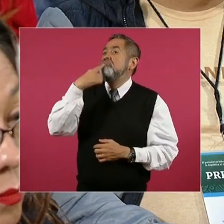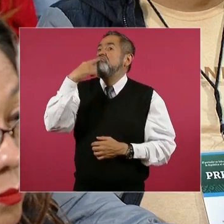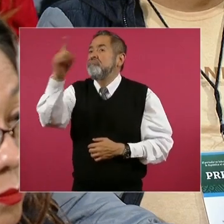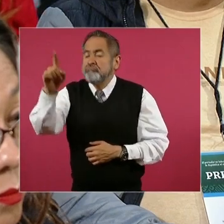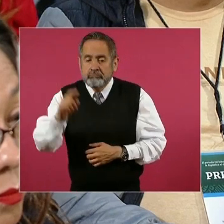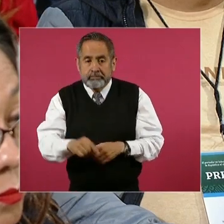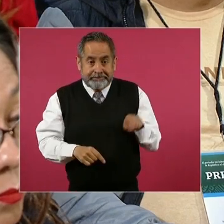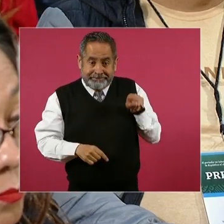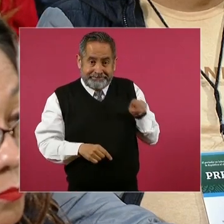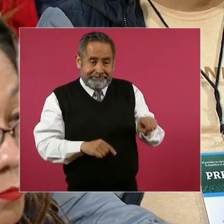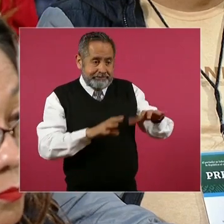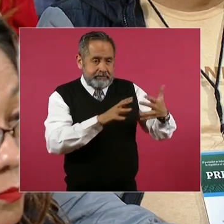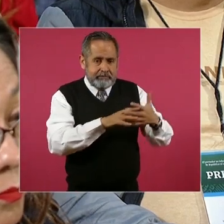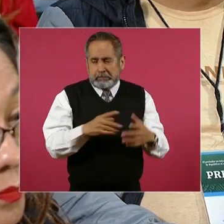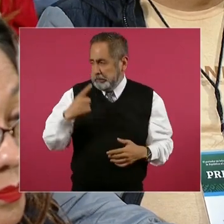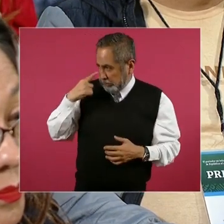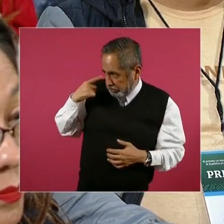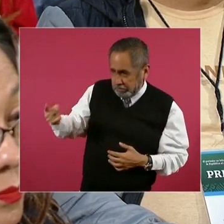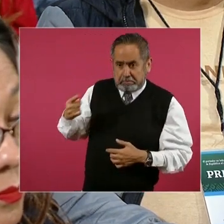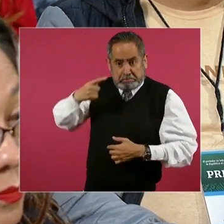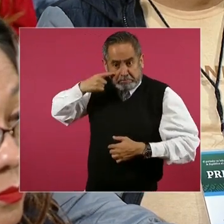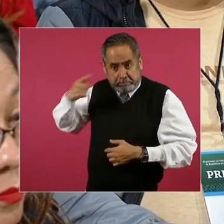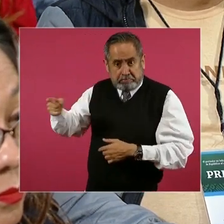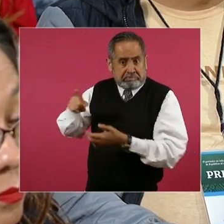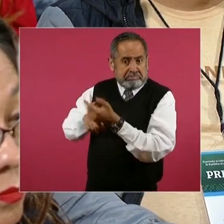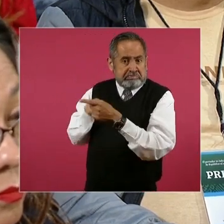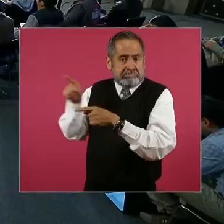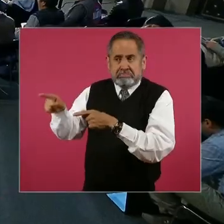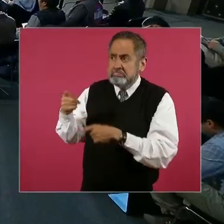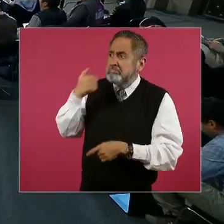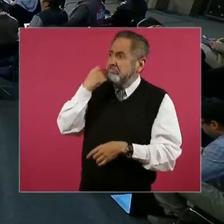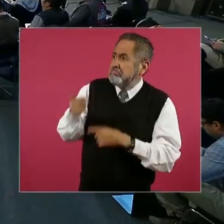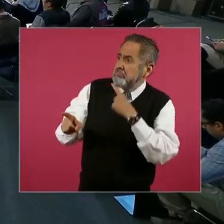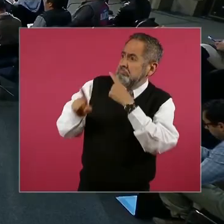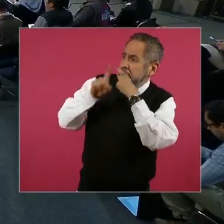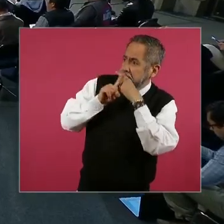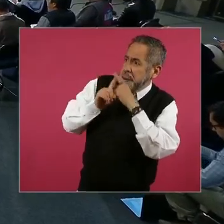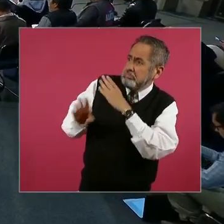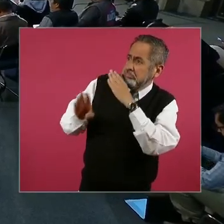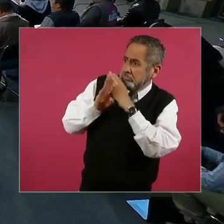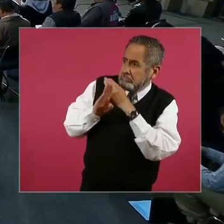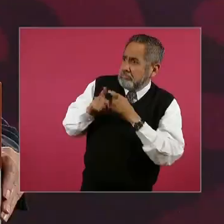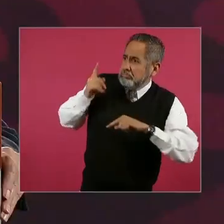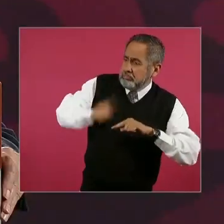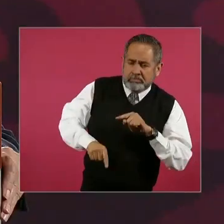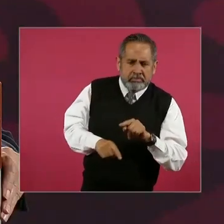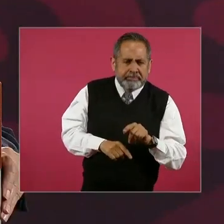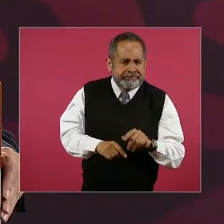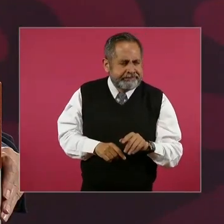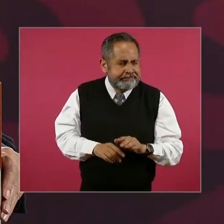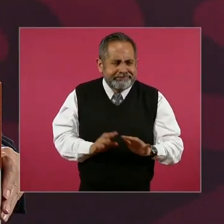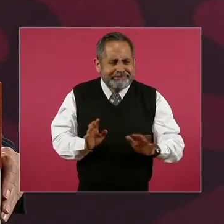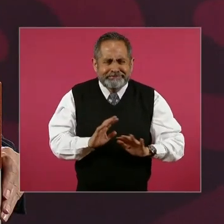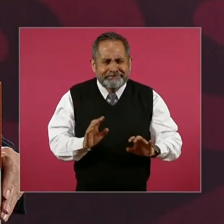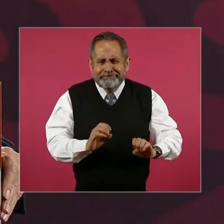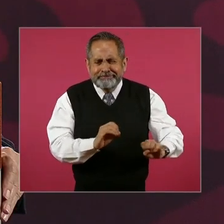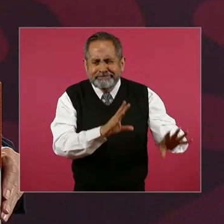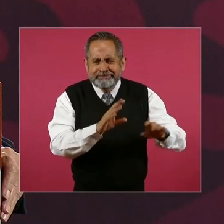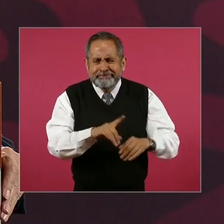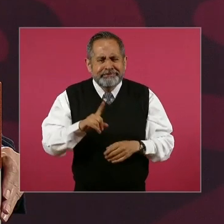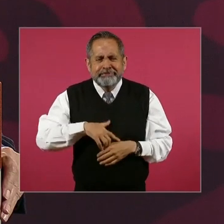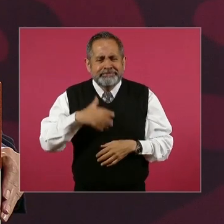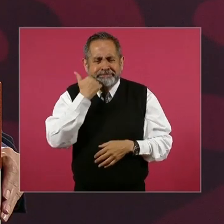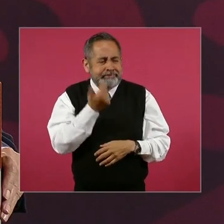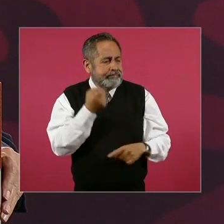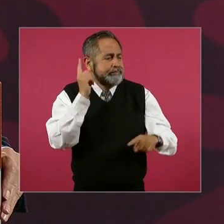contrarios que pues queríamos este censurar losos en la web y de ninguna manera se trata de